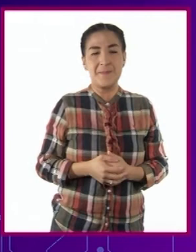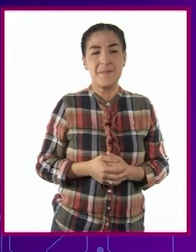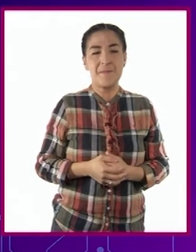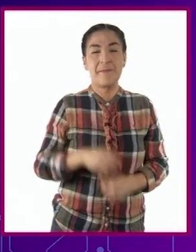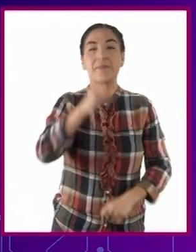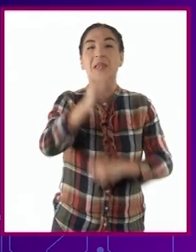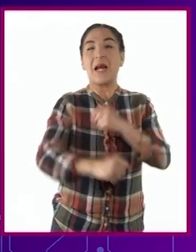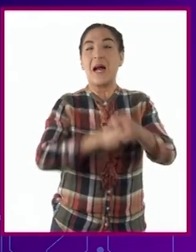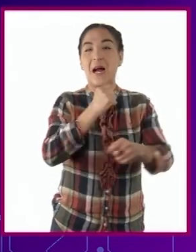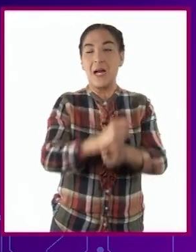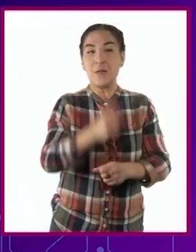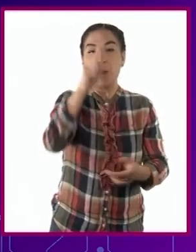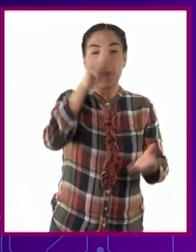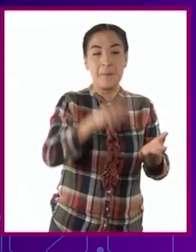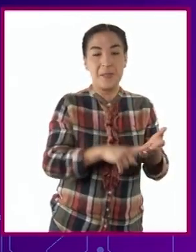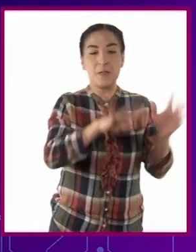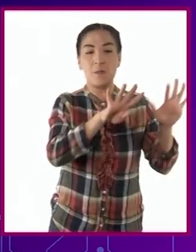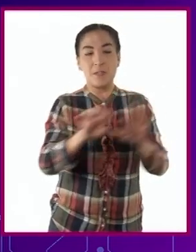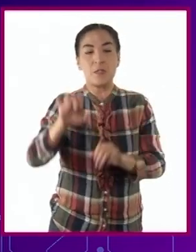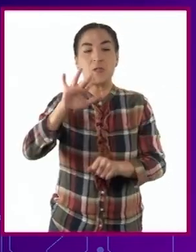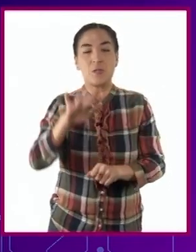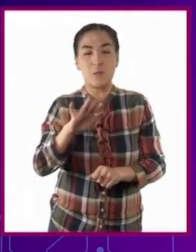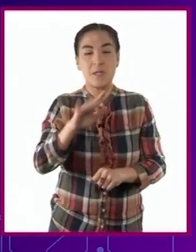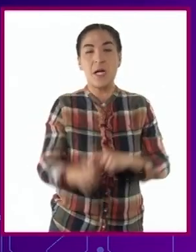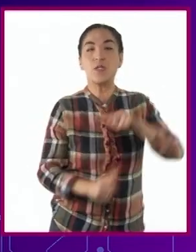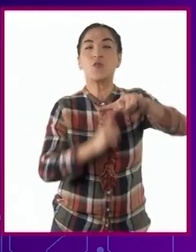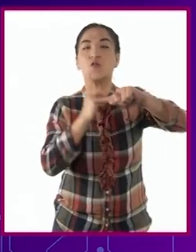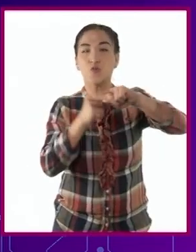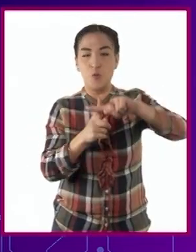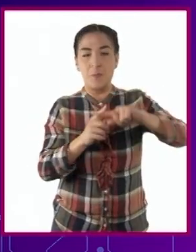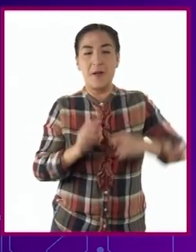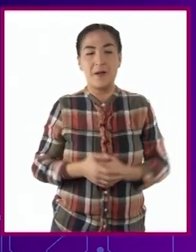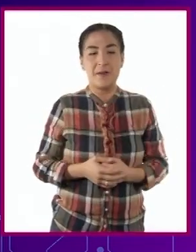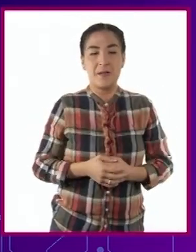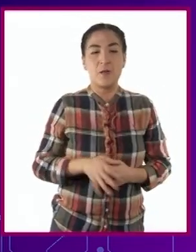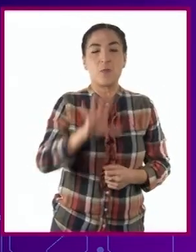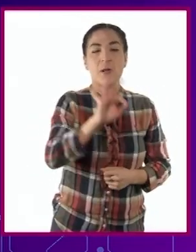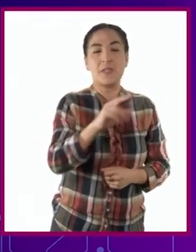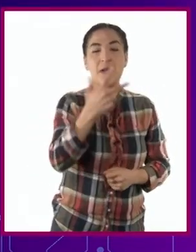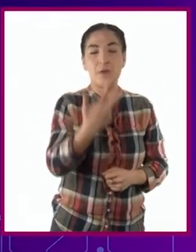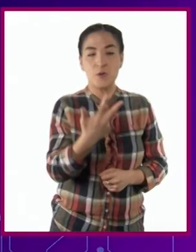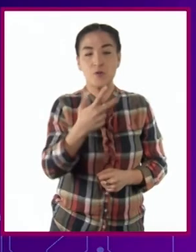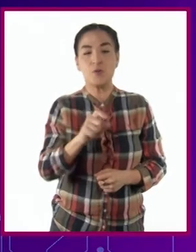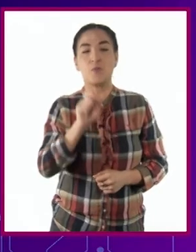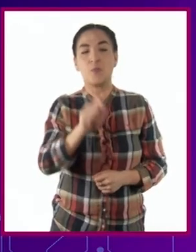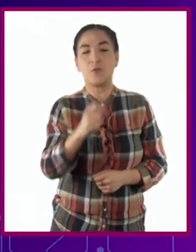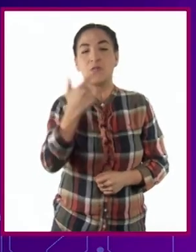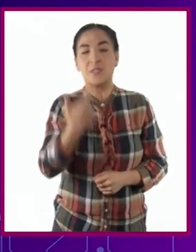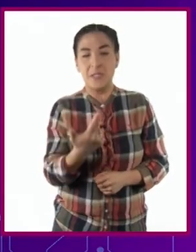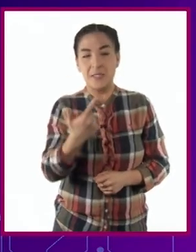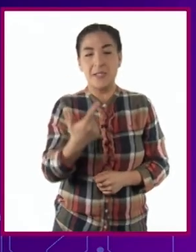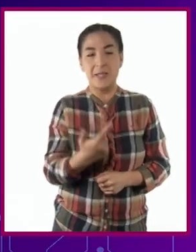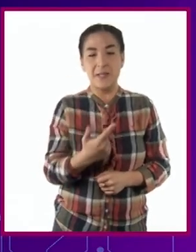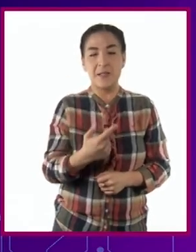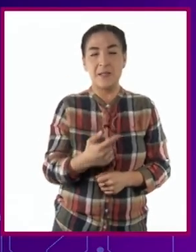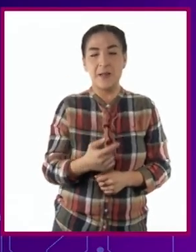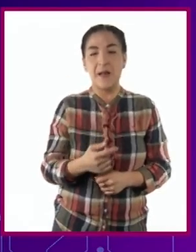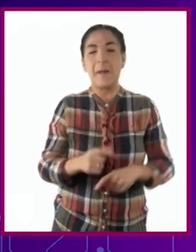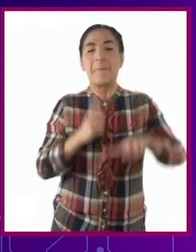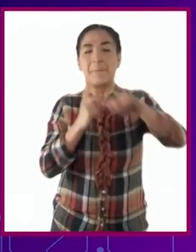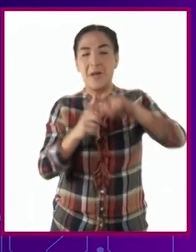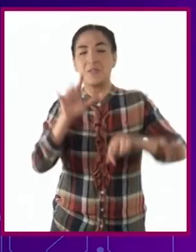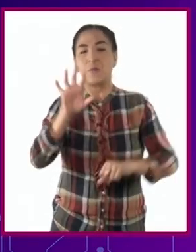Para el año 1950 sumamos 48.7 años más 45.1 entre